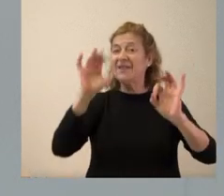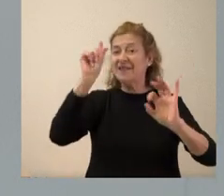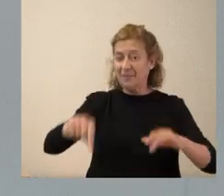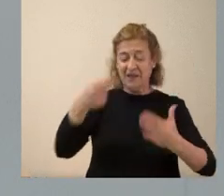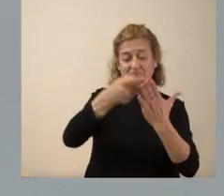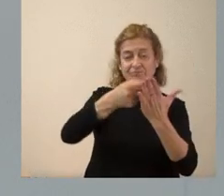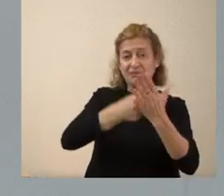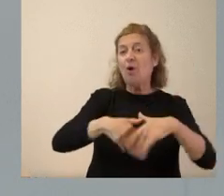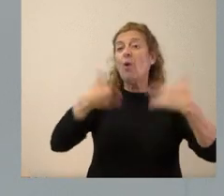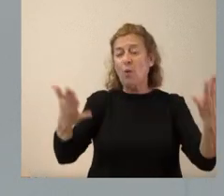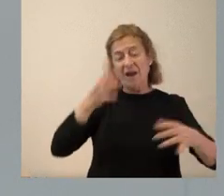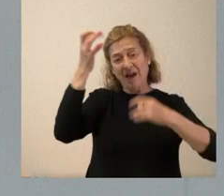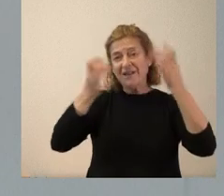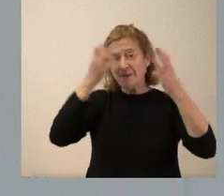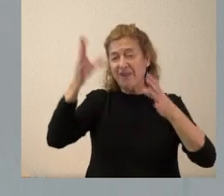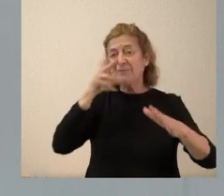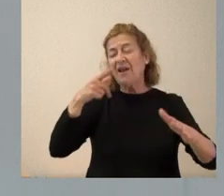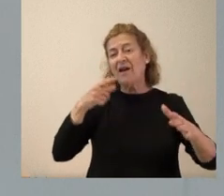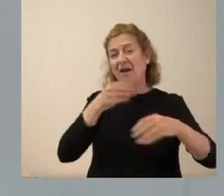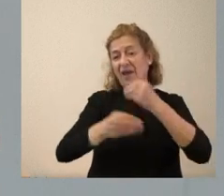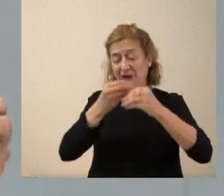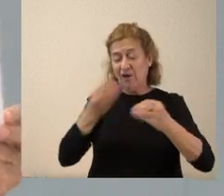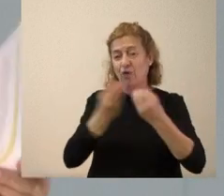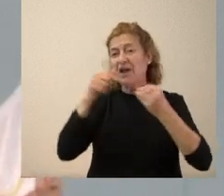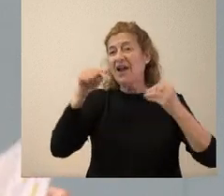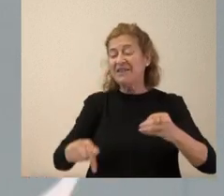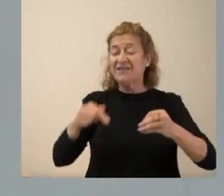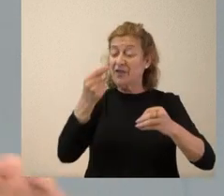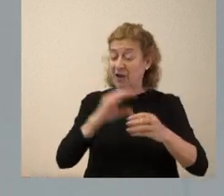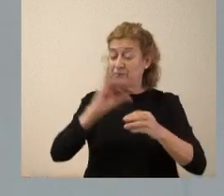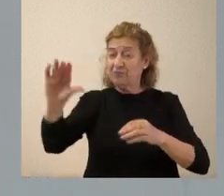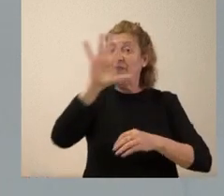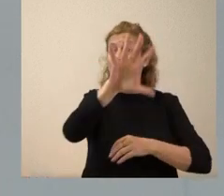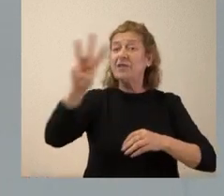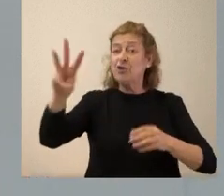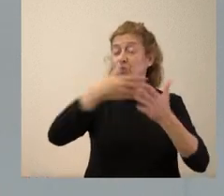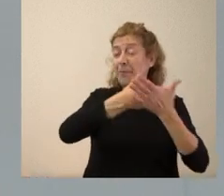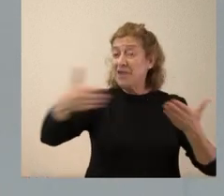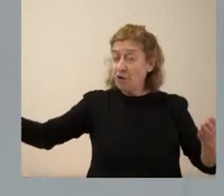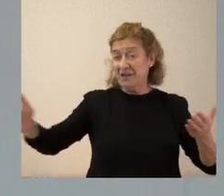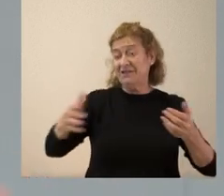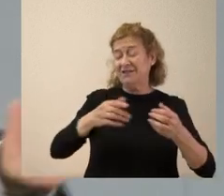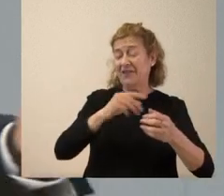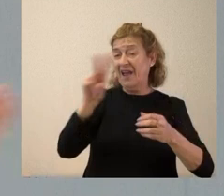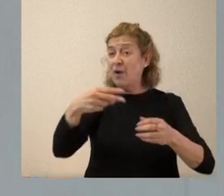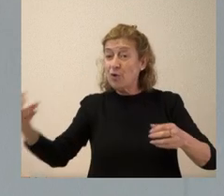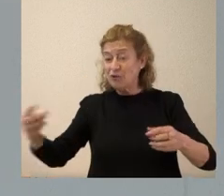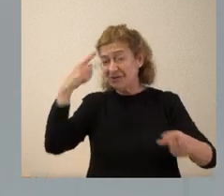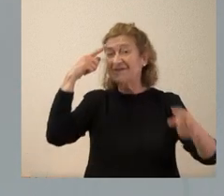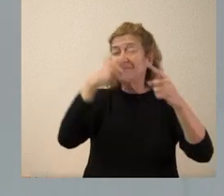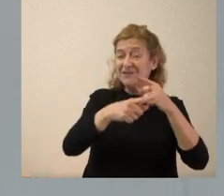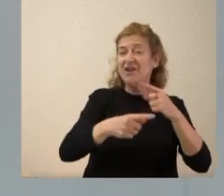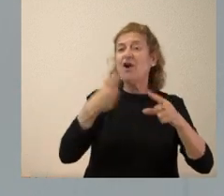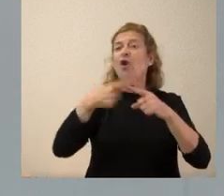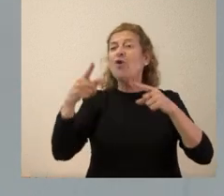cuáles son las actividades que se van a desarrollar con de volumen de recursos 58 millones de euros que se dirigen entre otras cuestiones